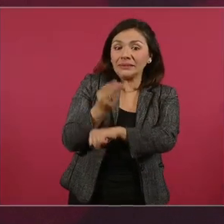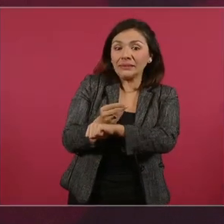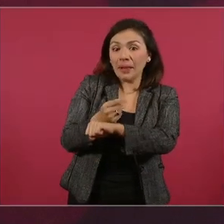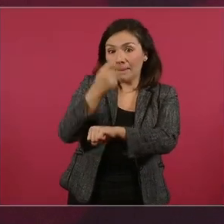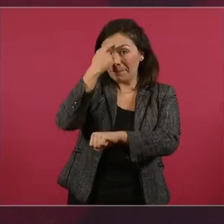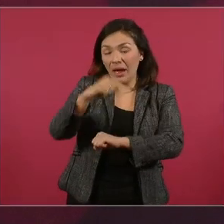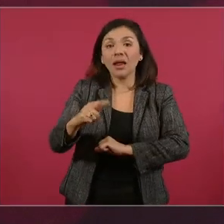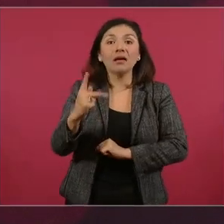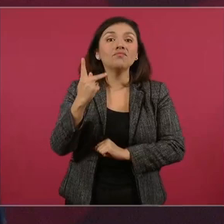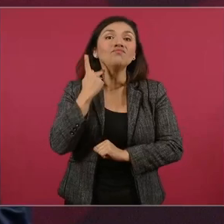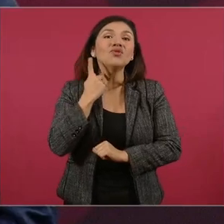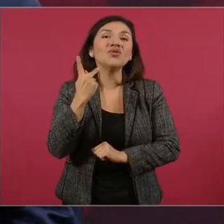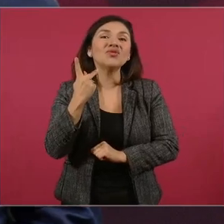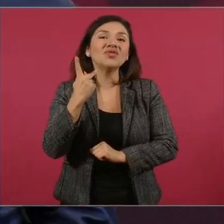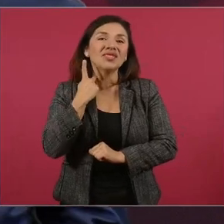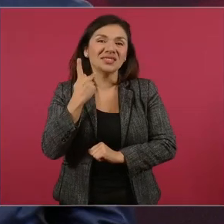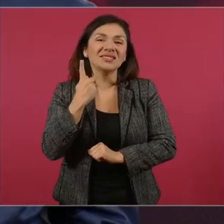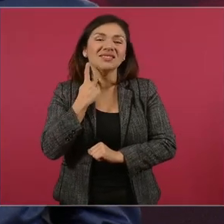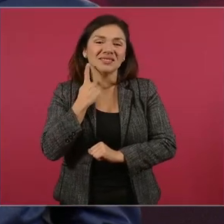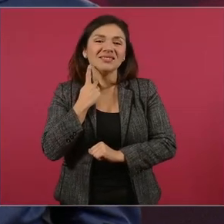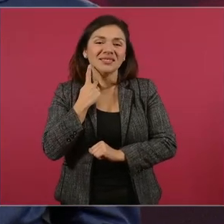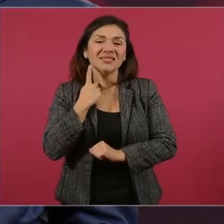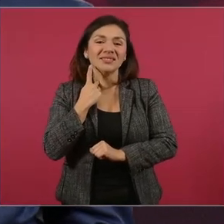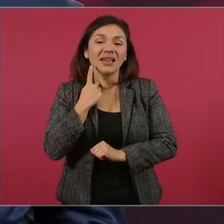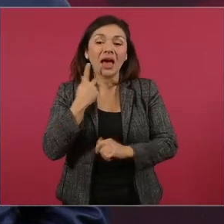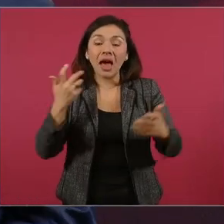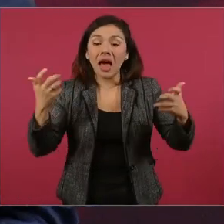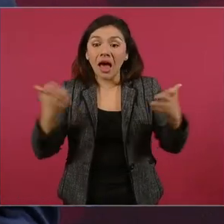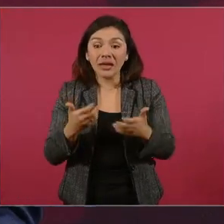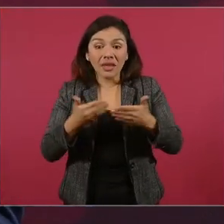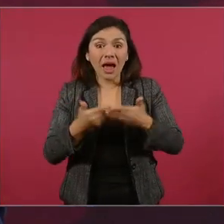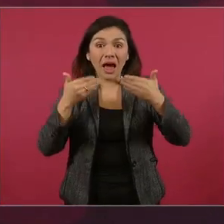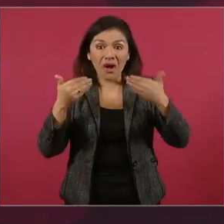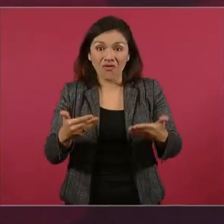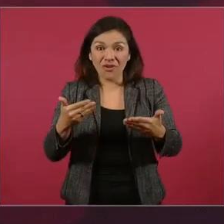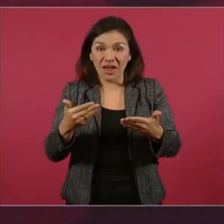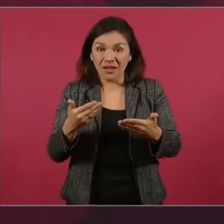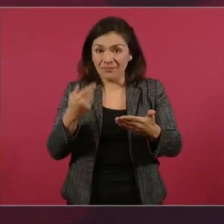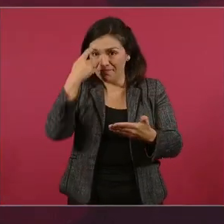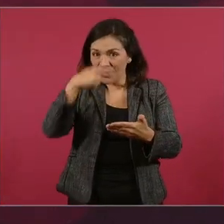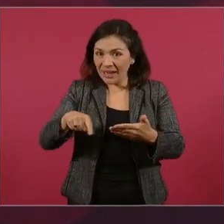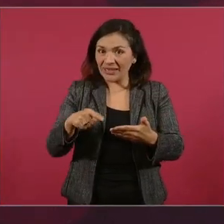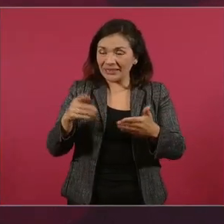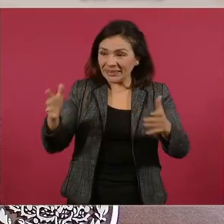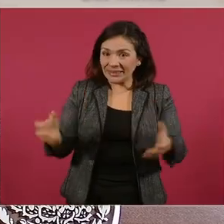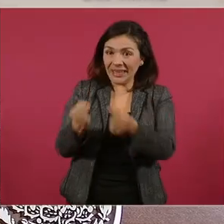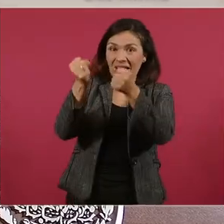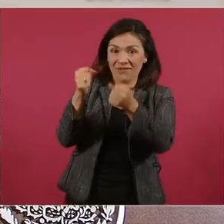la política que se está llevando a cabo,